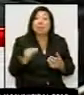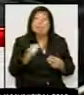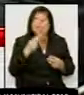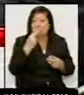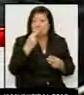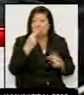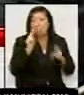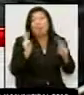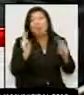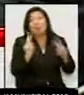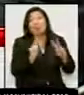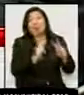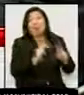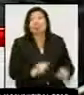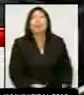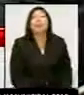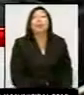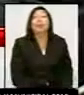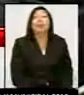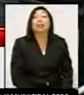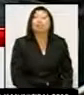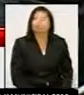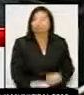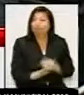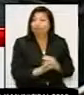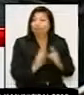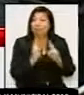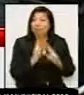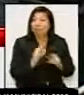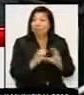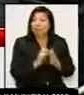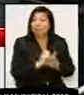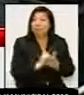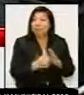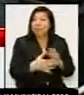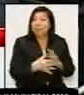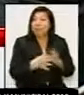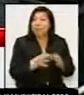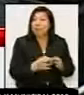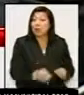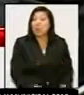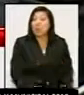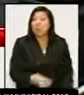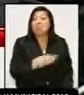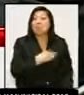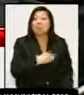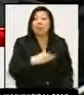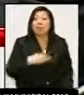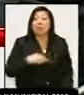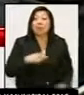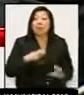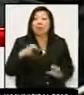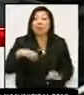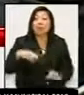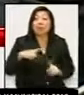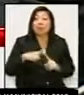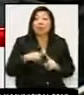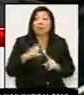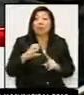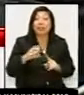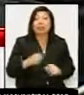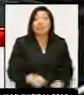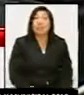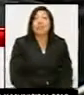país. Esa misiva fue respondida en agosto y derivada al Ministerio de Transportes, al Ministerio de Cultura,